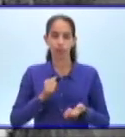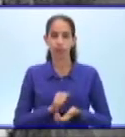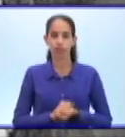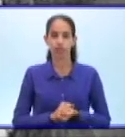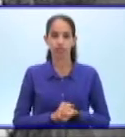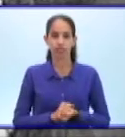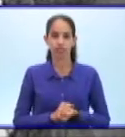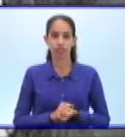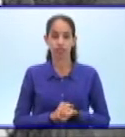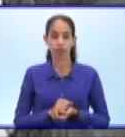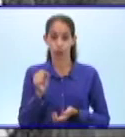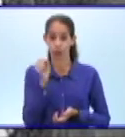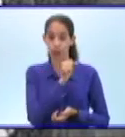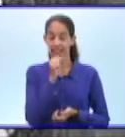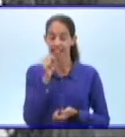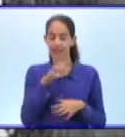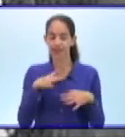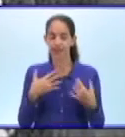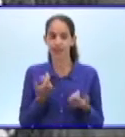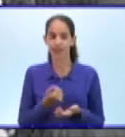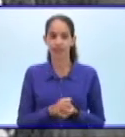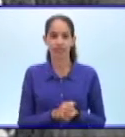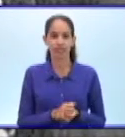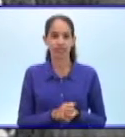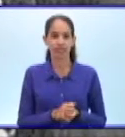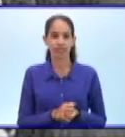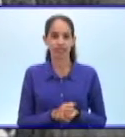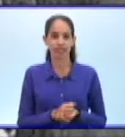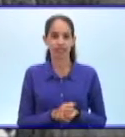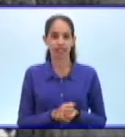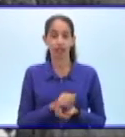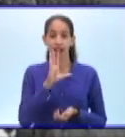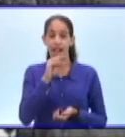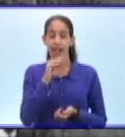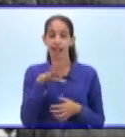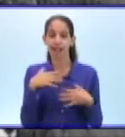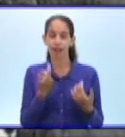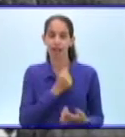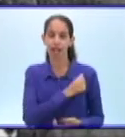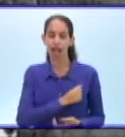y arda en su pecho el esplendor del mío.